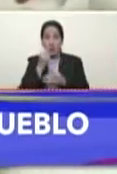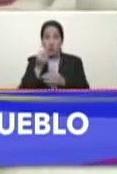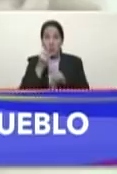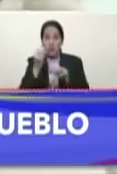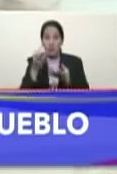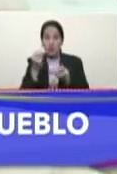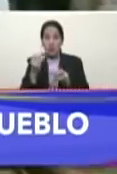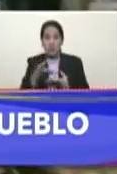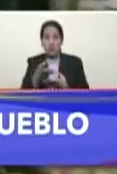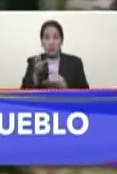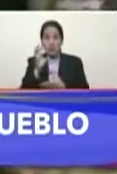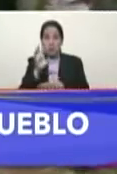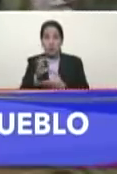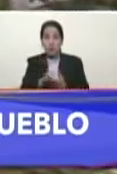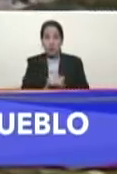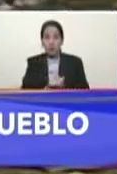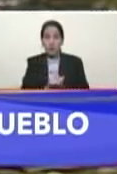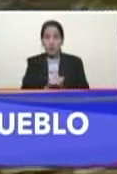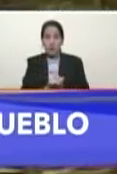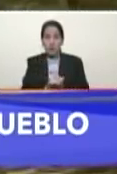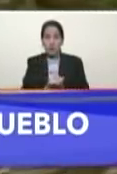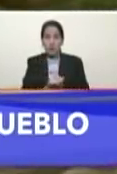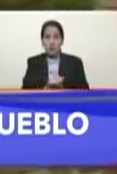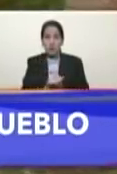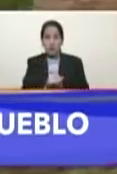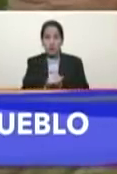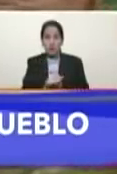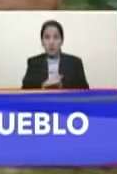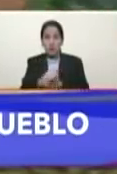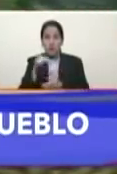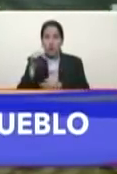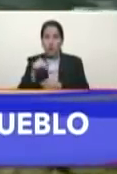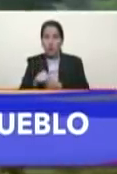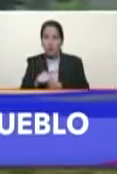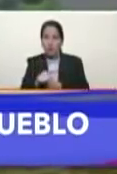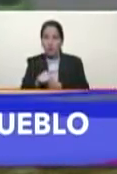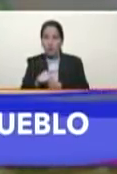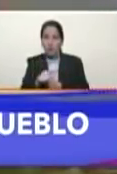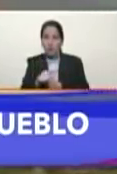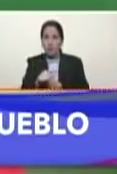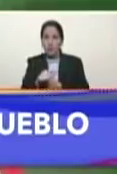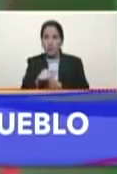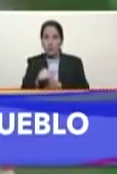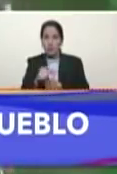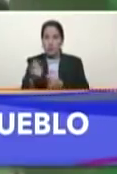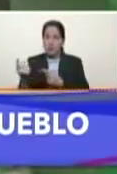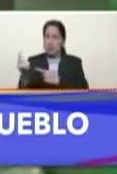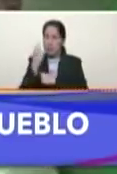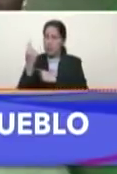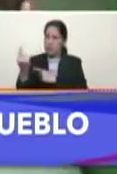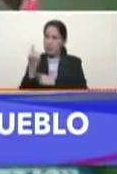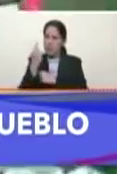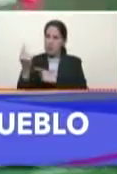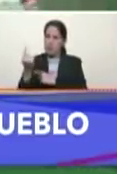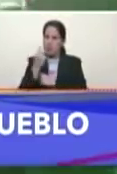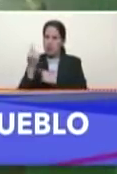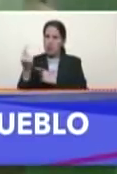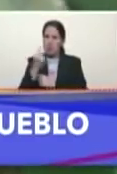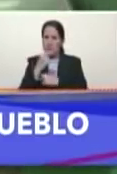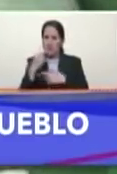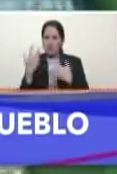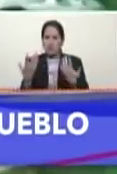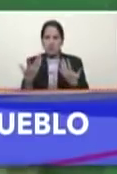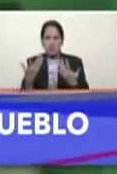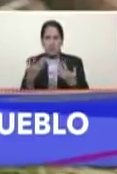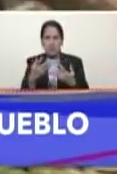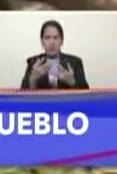soberanía de este país. Así que aquí estamos hoy con la instrucción, con el llamado de fortalecer los